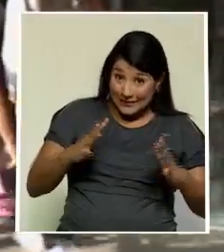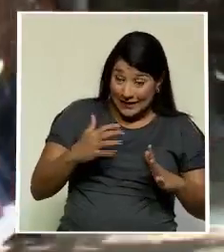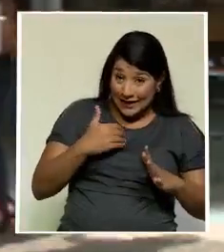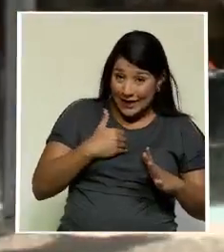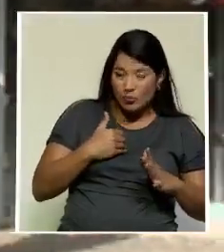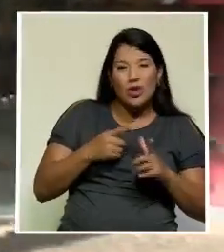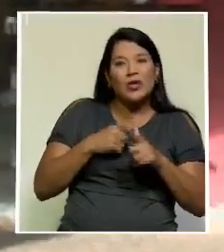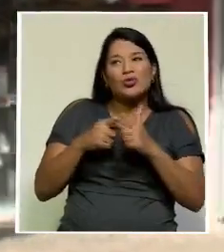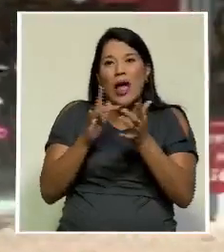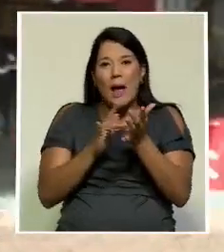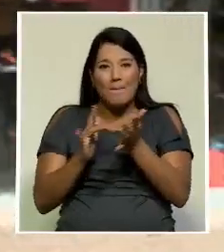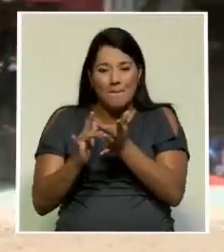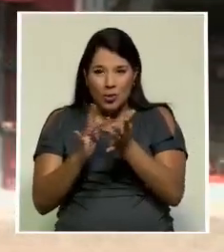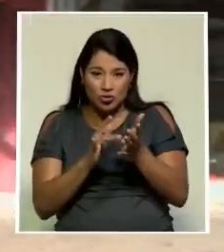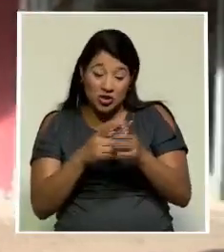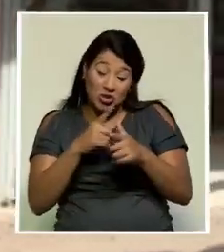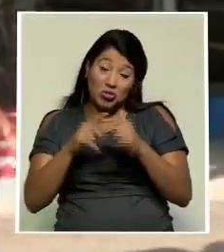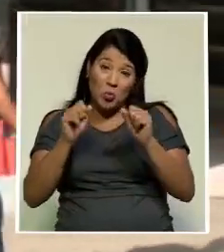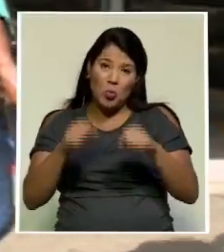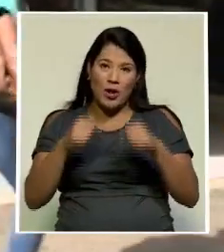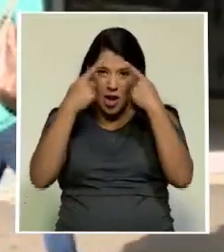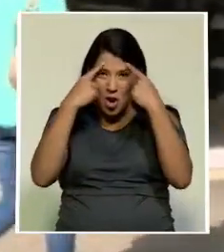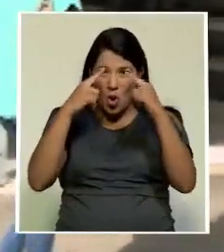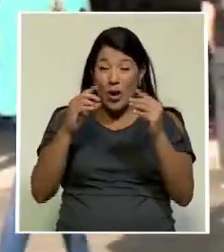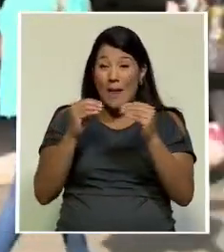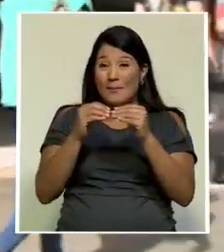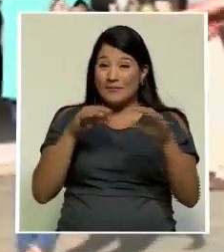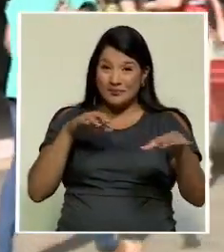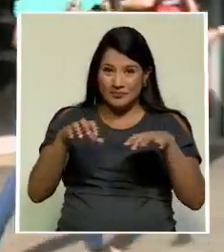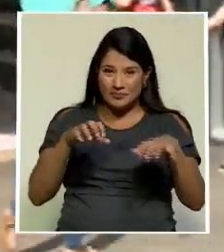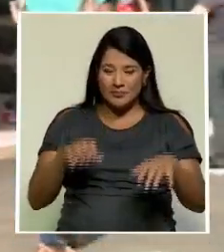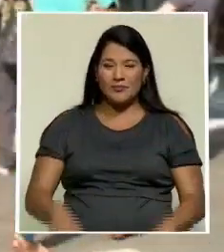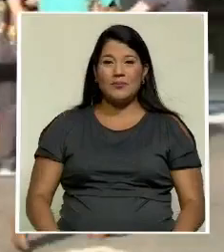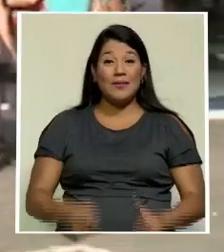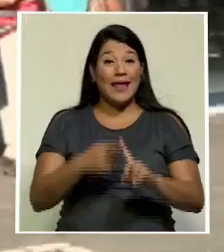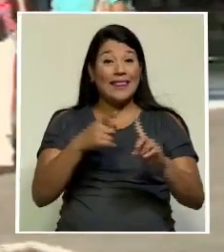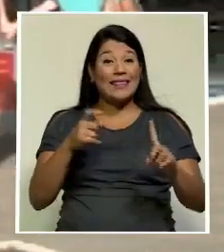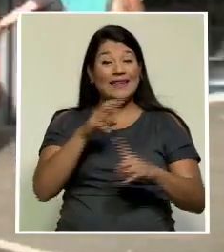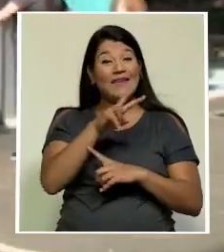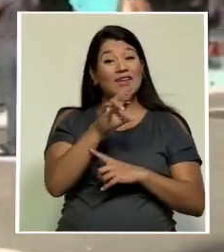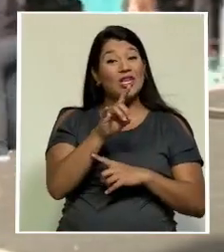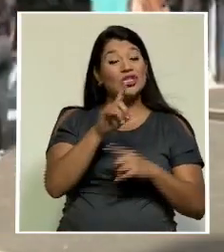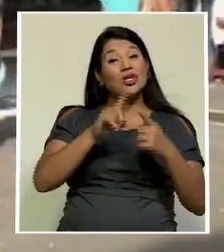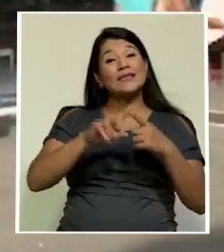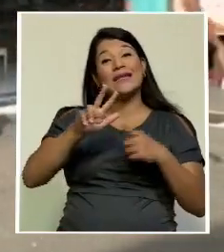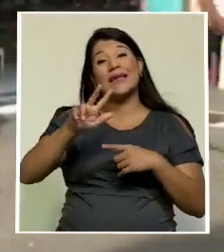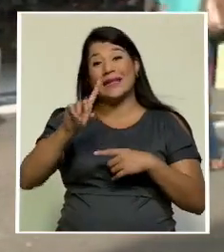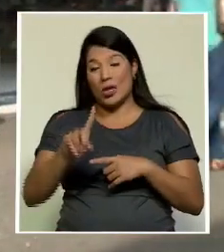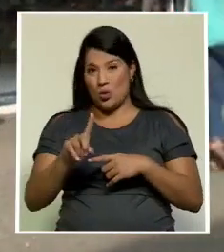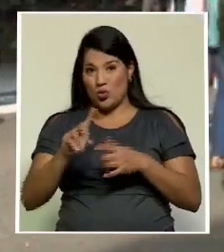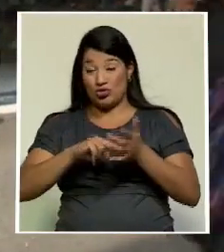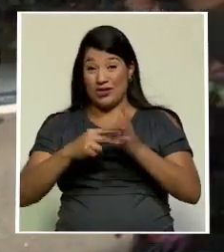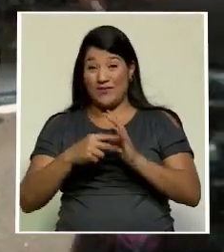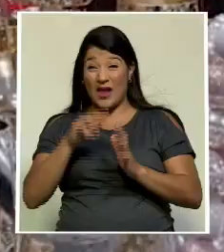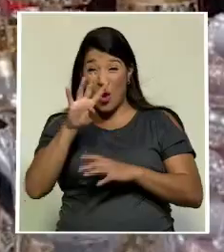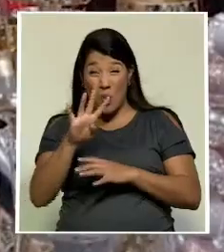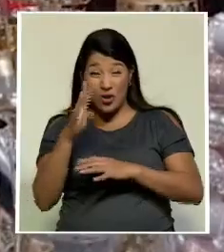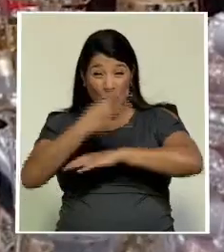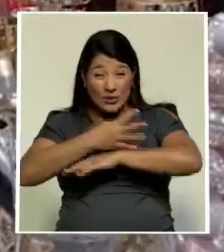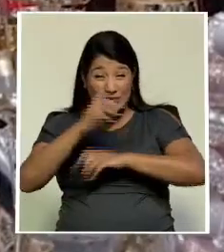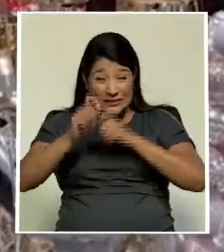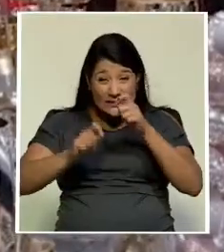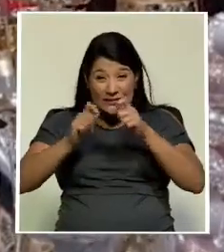acá y así empezar a generar un poquito más de movimiento en las tiendas. Del 28 hasta el 31, 4 días exclusivos de rebajas para